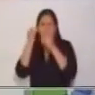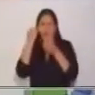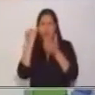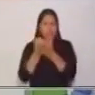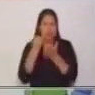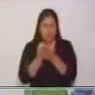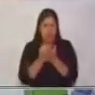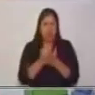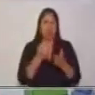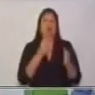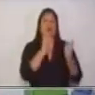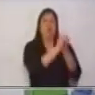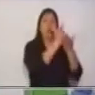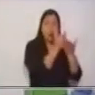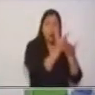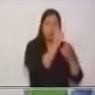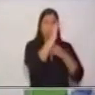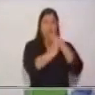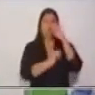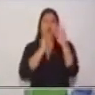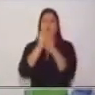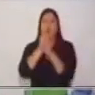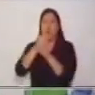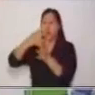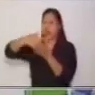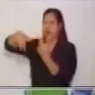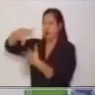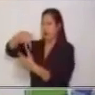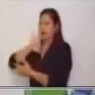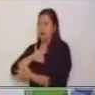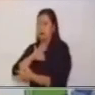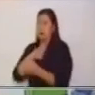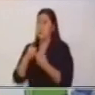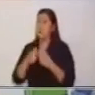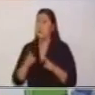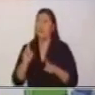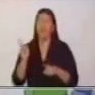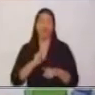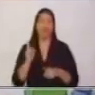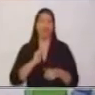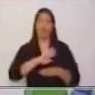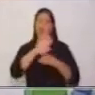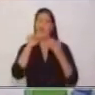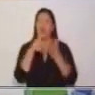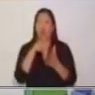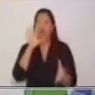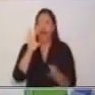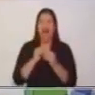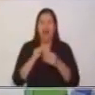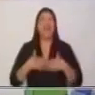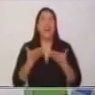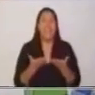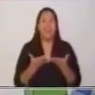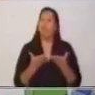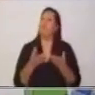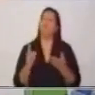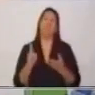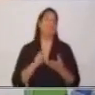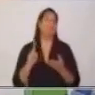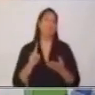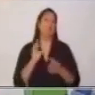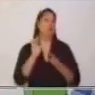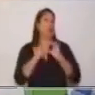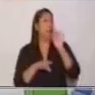redes sociales. No todas las fuentes de información son confiables. Eso también debes aprender y ejercitar